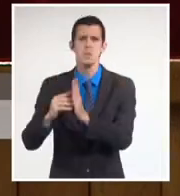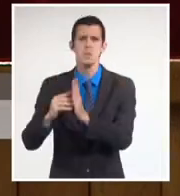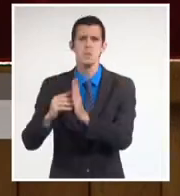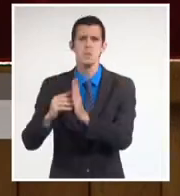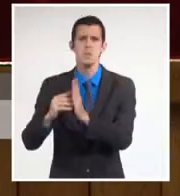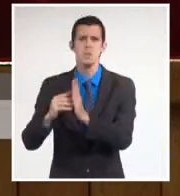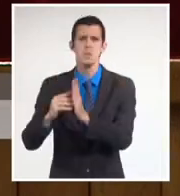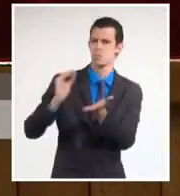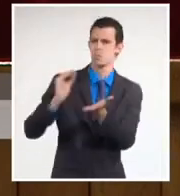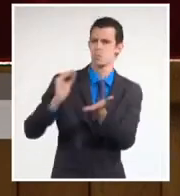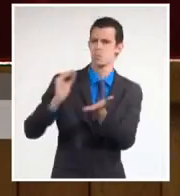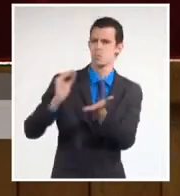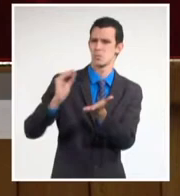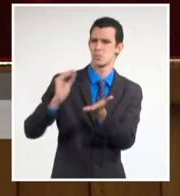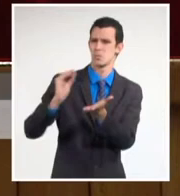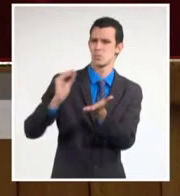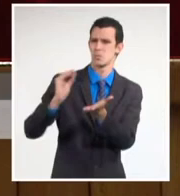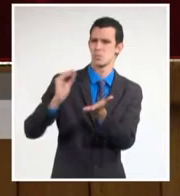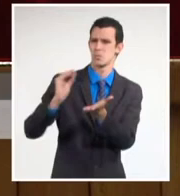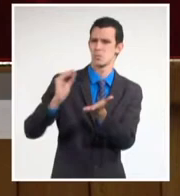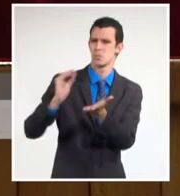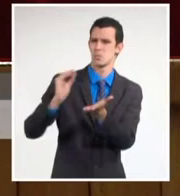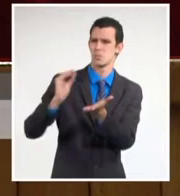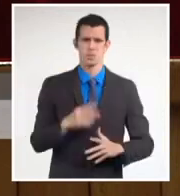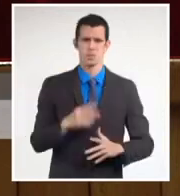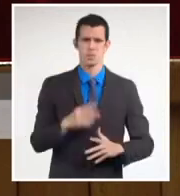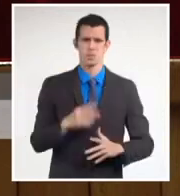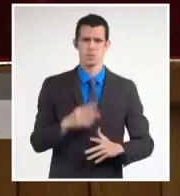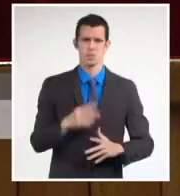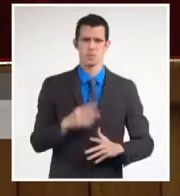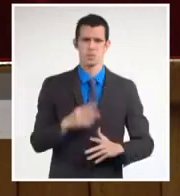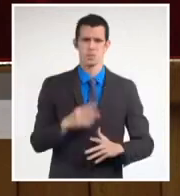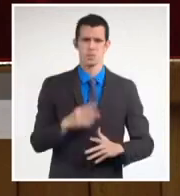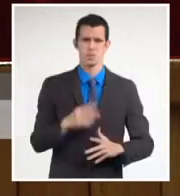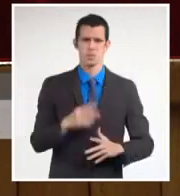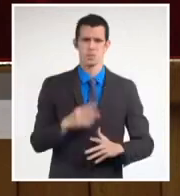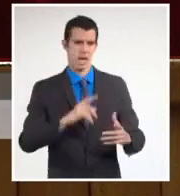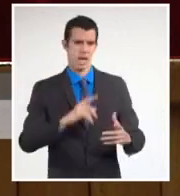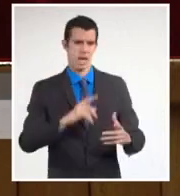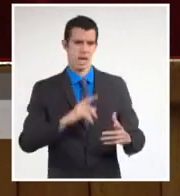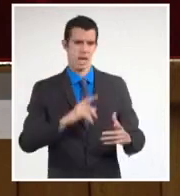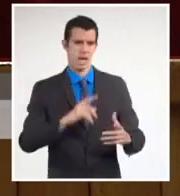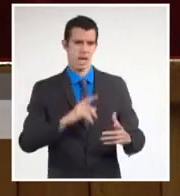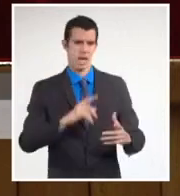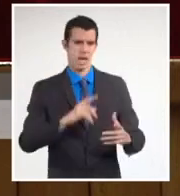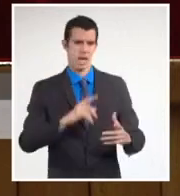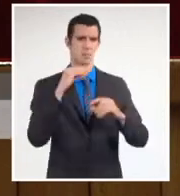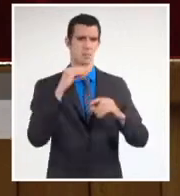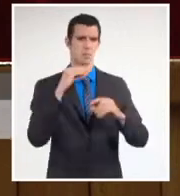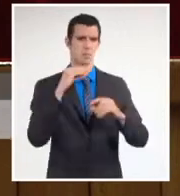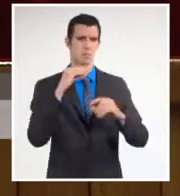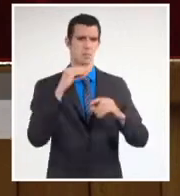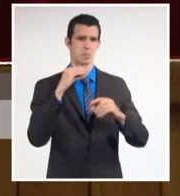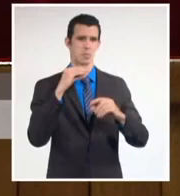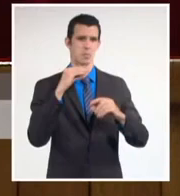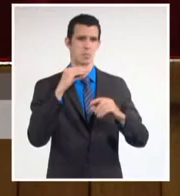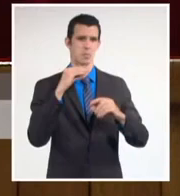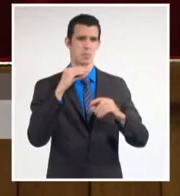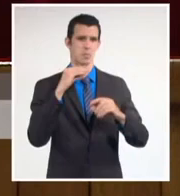que, les repito, no es fácil, pero no es imposible. Enfocándonos bien, identificando bien las